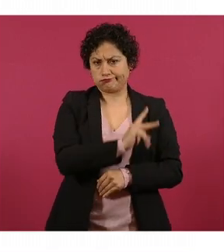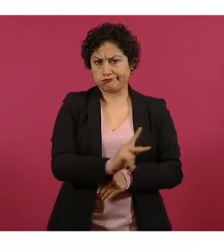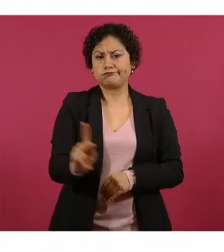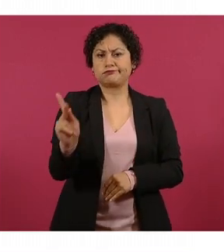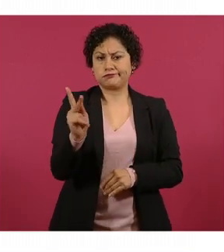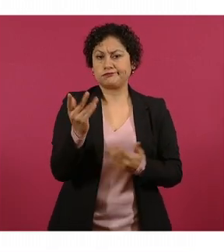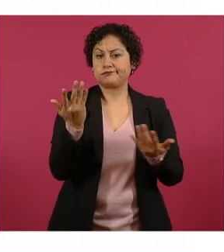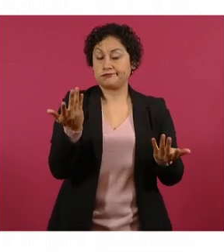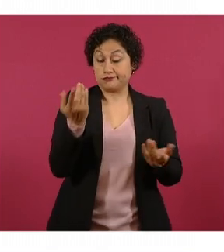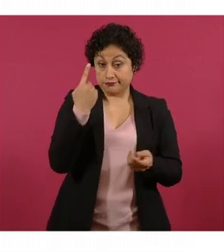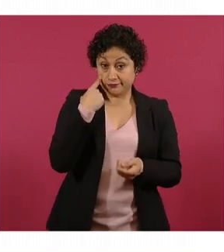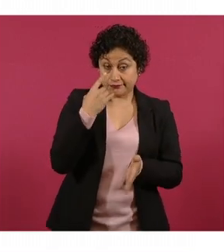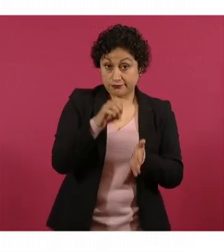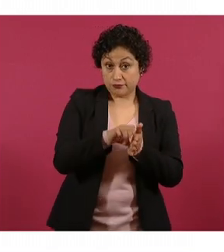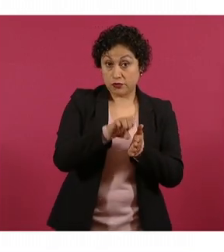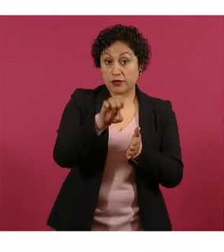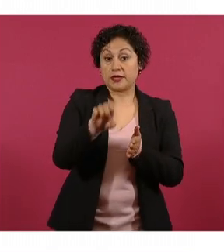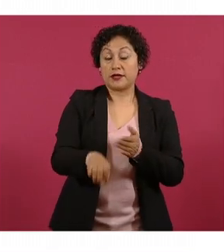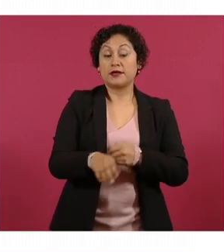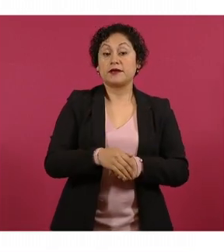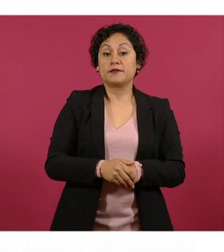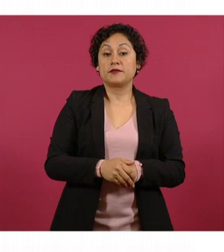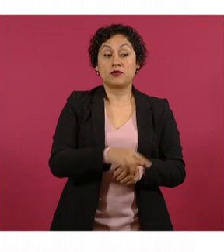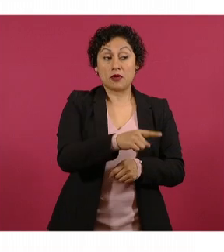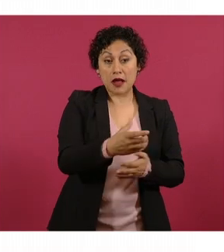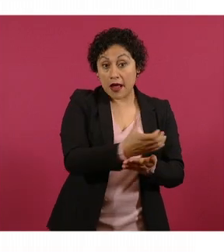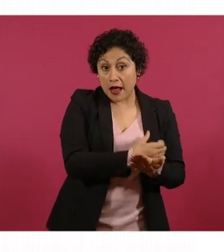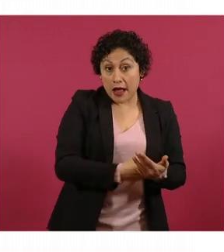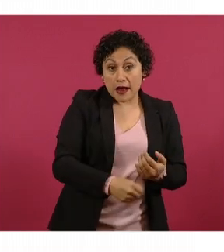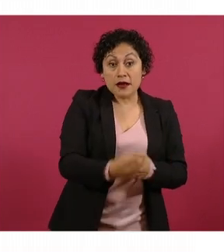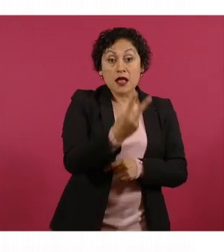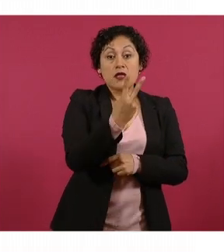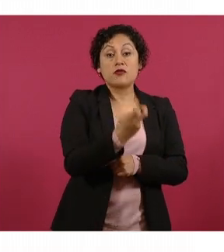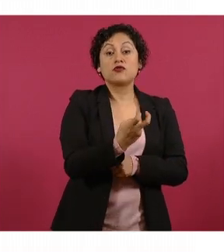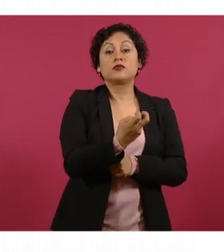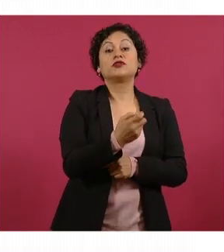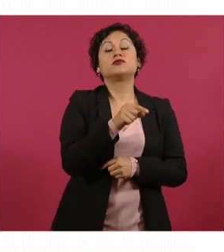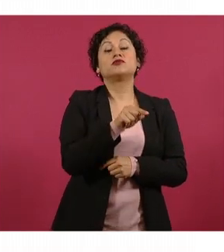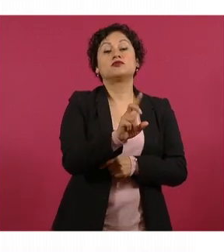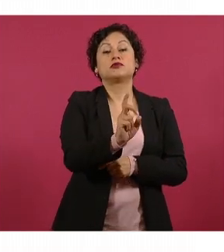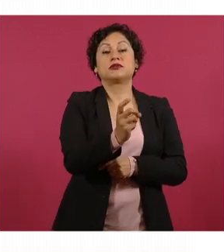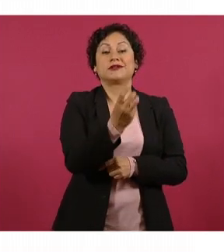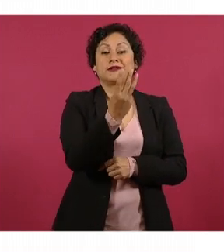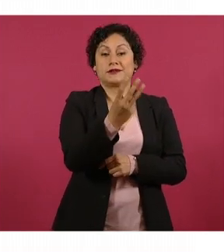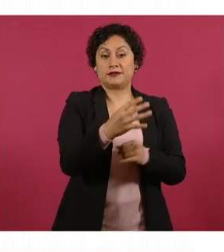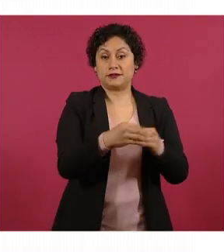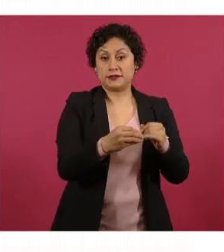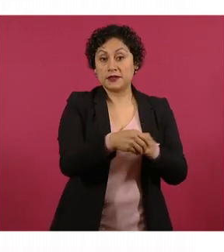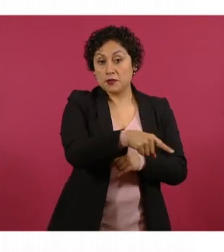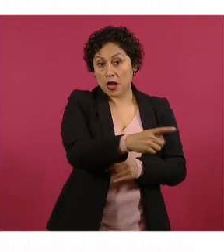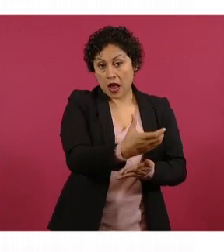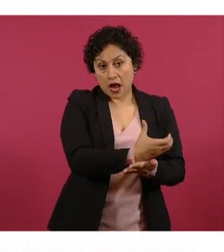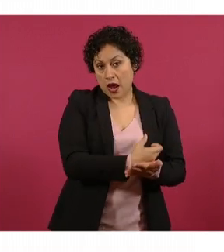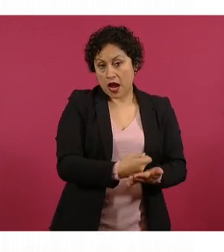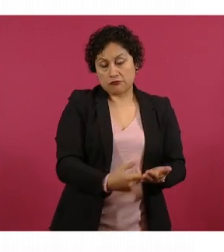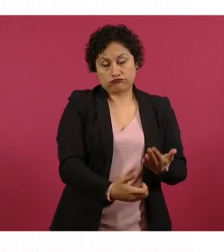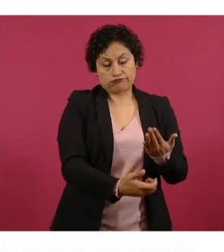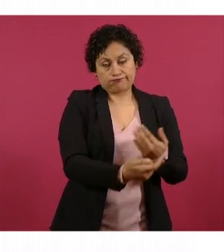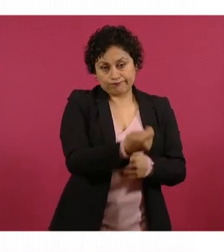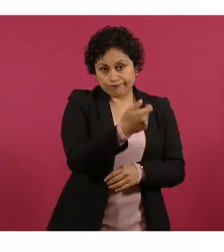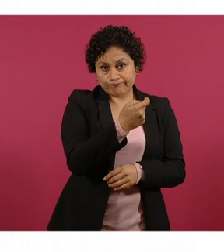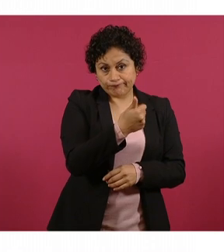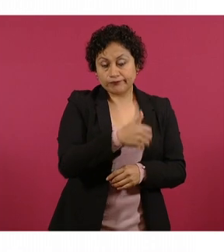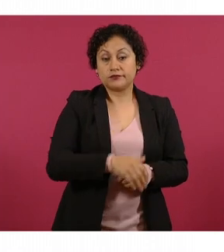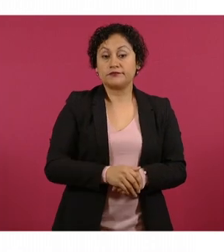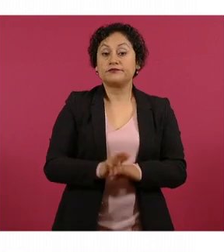este caso, por ejemplo, 2 pesos con 33 centavos fue lo que ganó esta franquicia de Pemex.